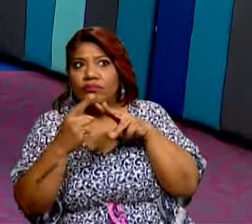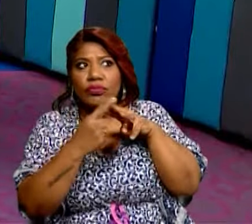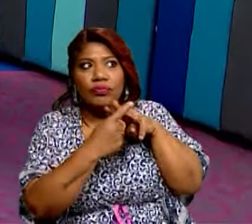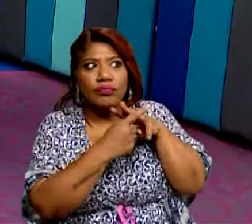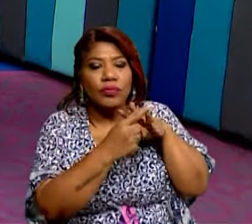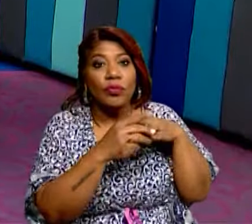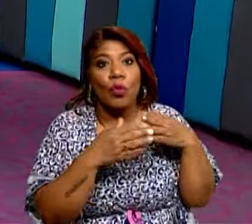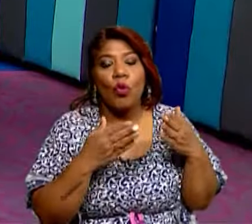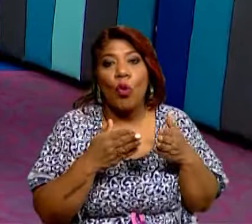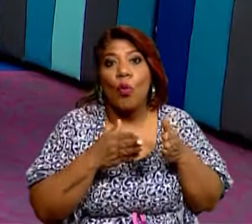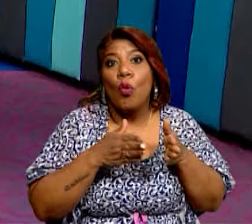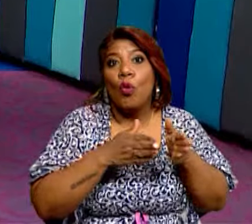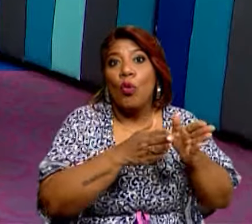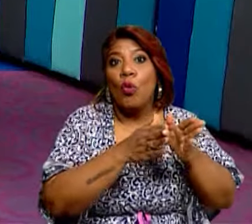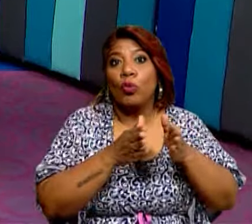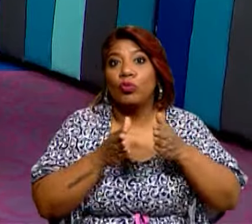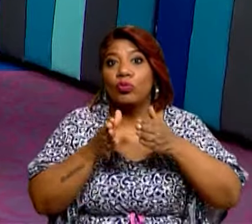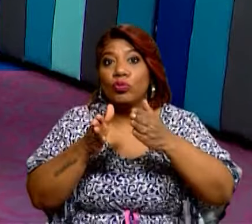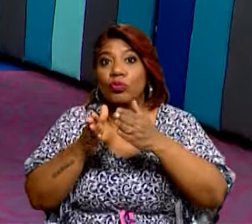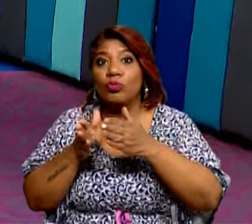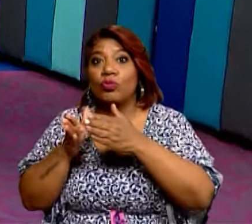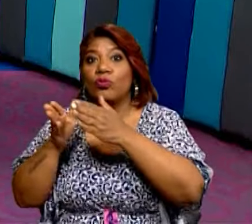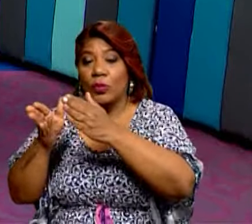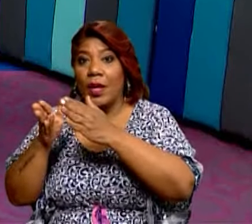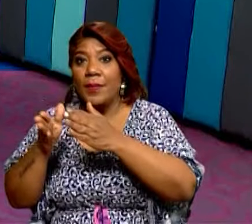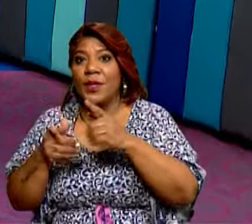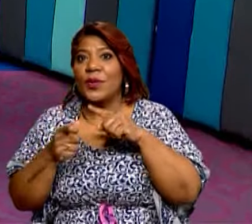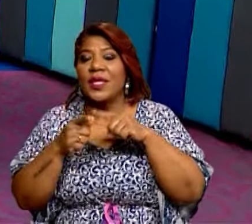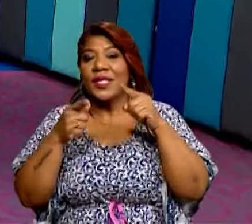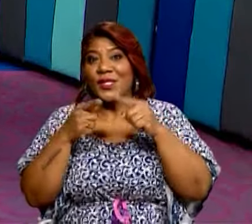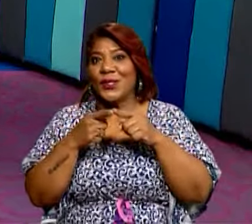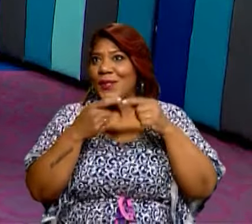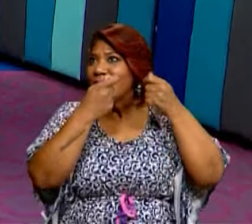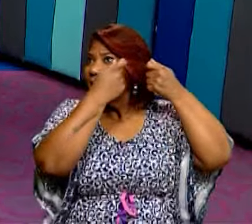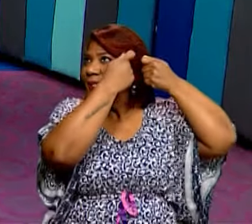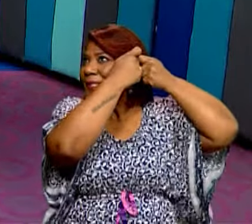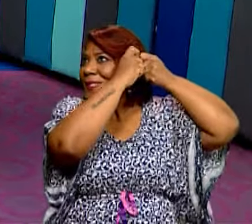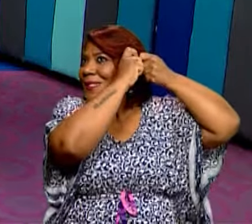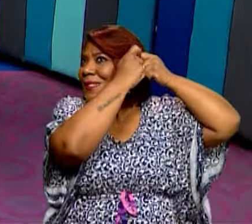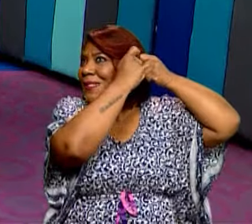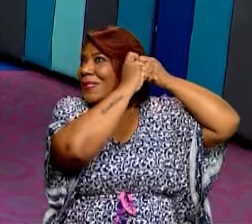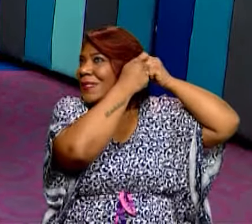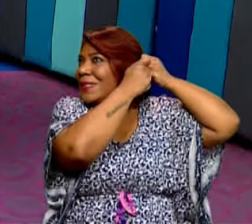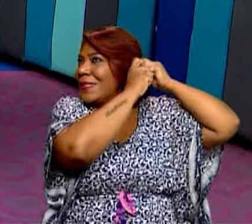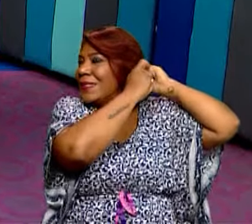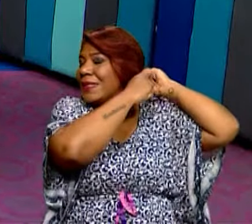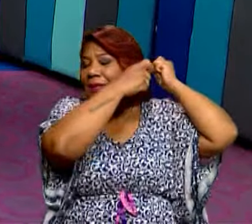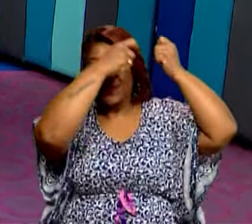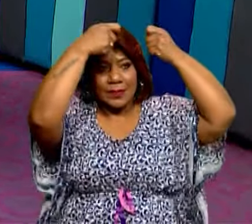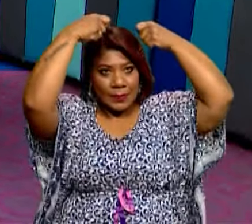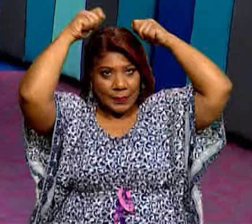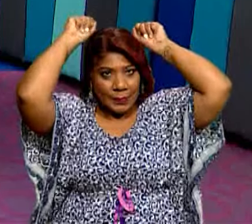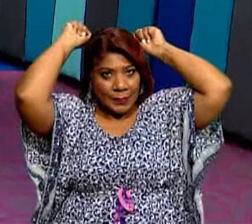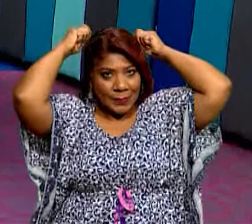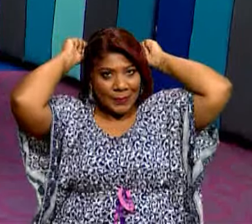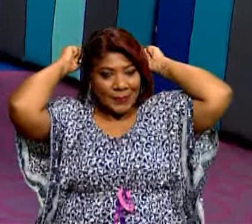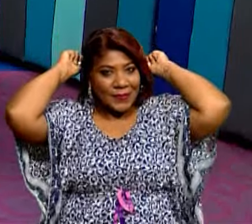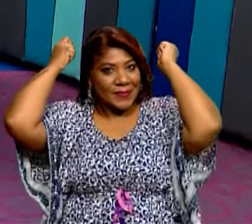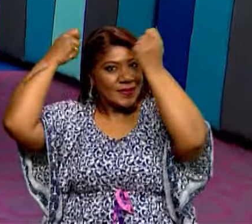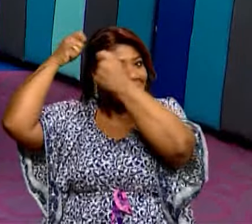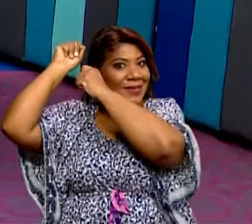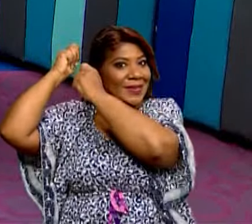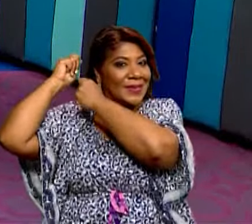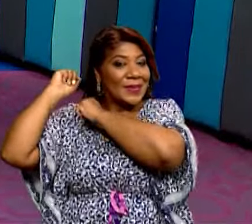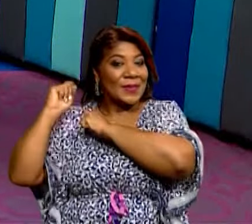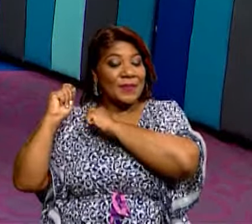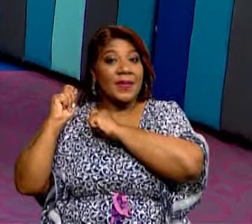cabelludo, indicando por la ruta que debían seguir los esclavos para liberarse. Entonces, el